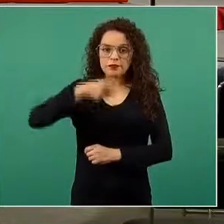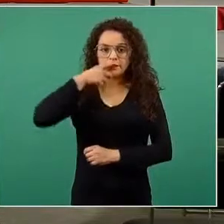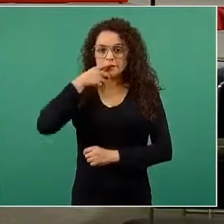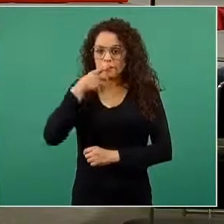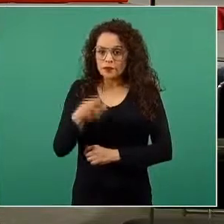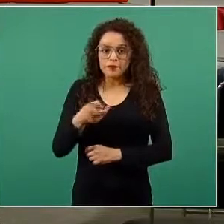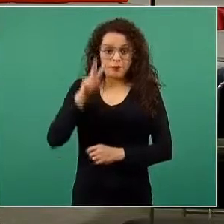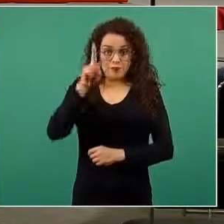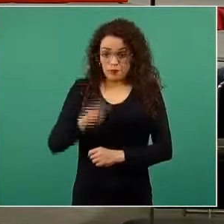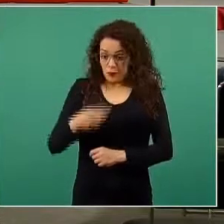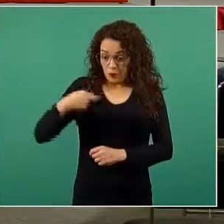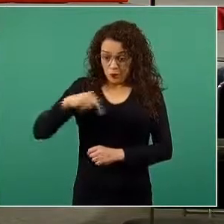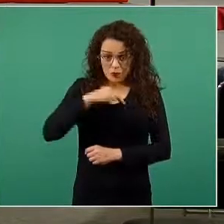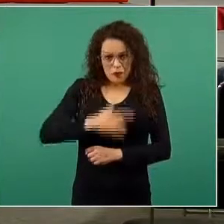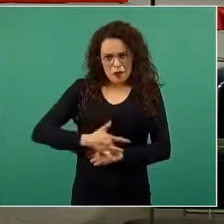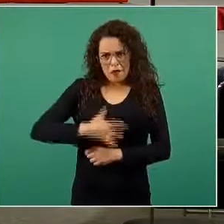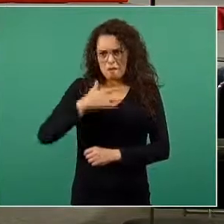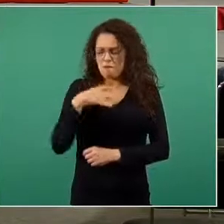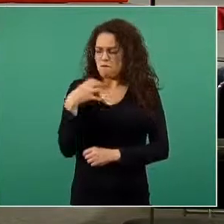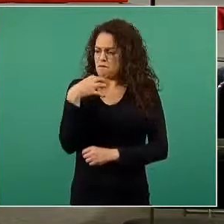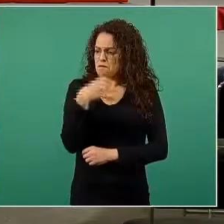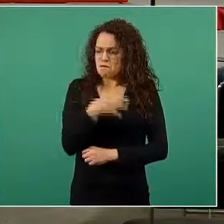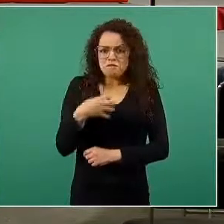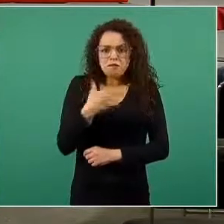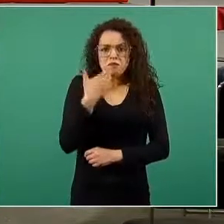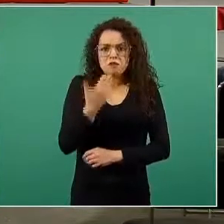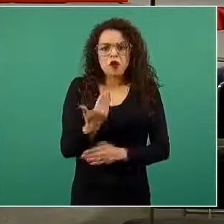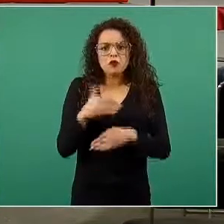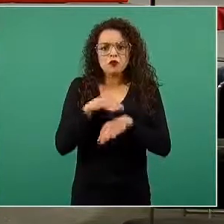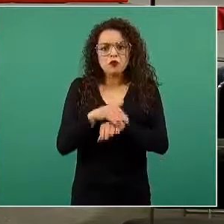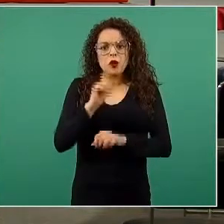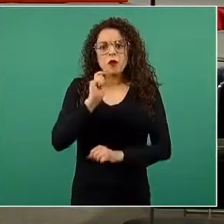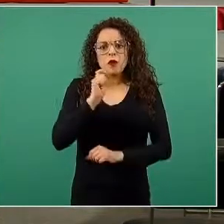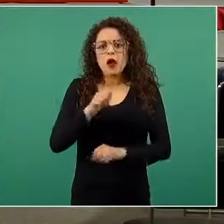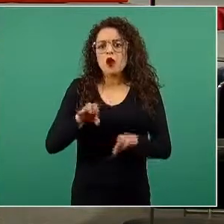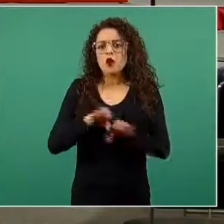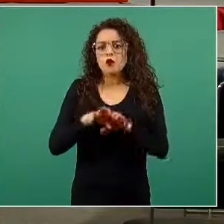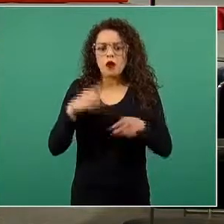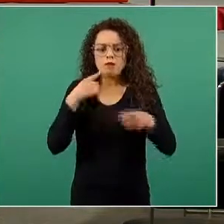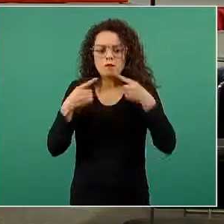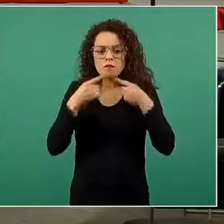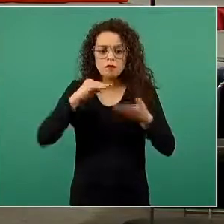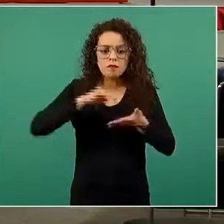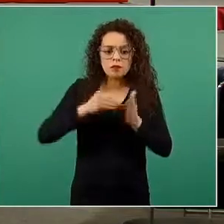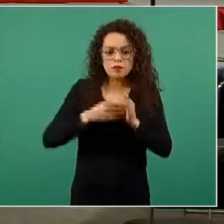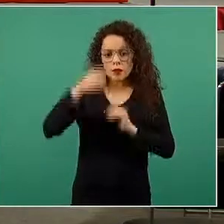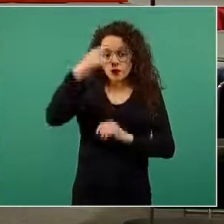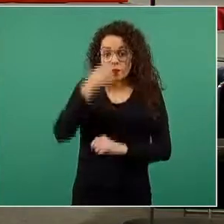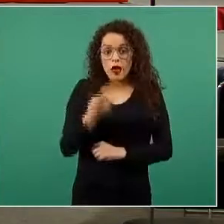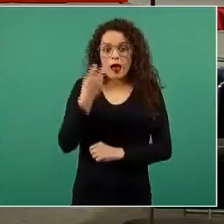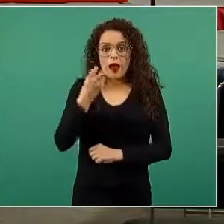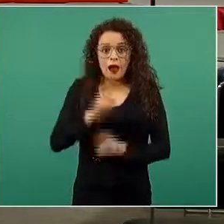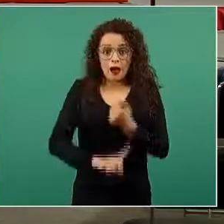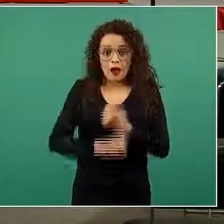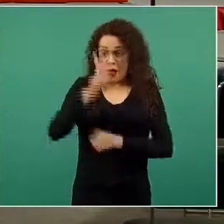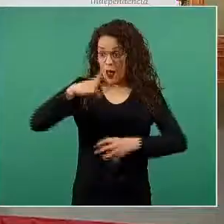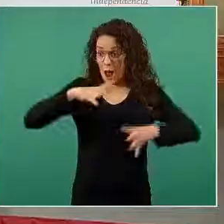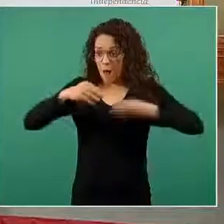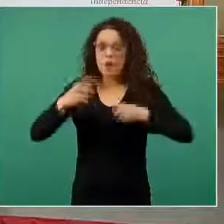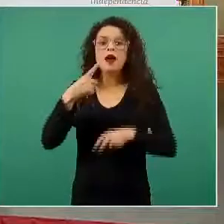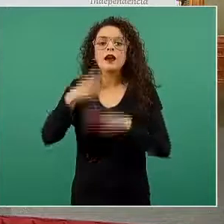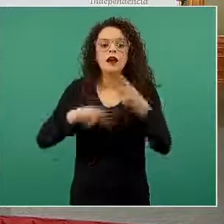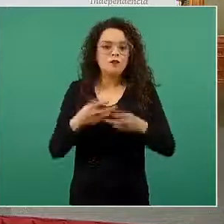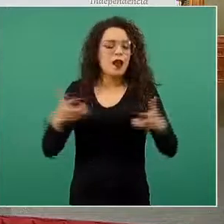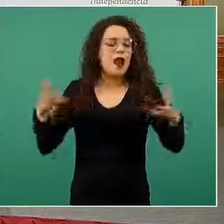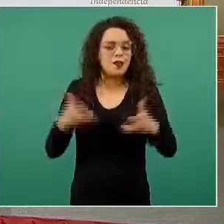motivo de satisfacción respecto a la estrategia de respuesta a la epidemia. En un país con tanta desigualdad social